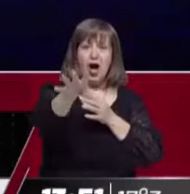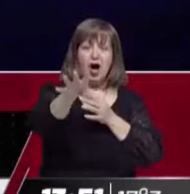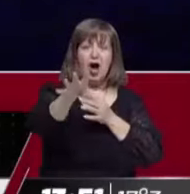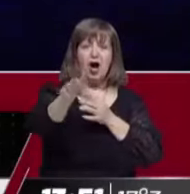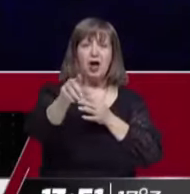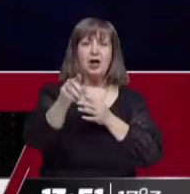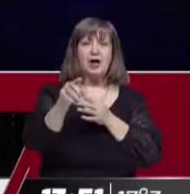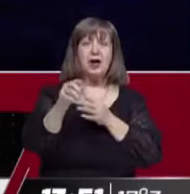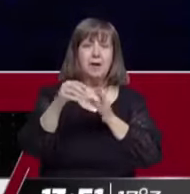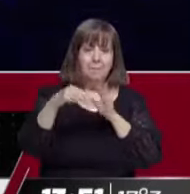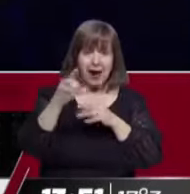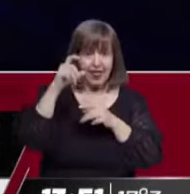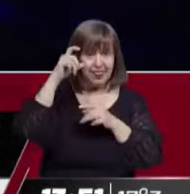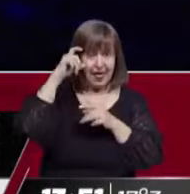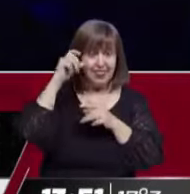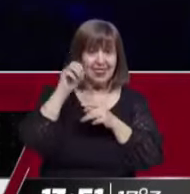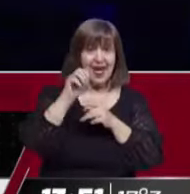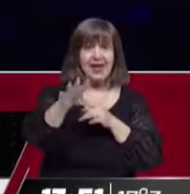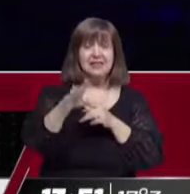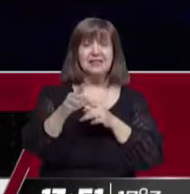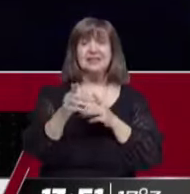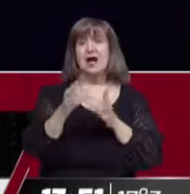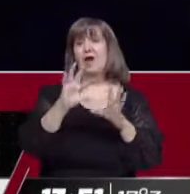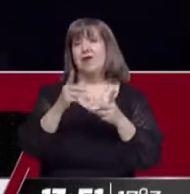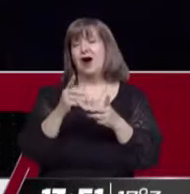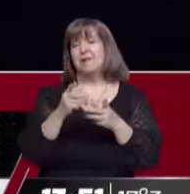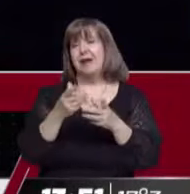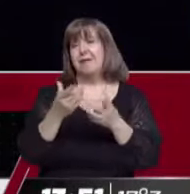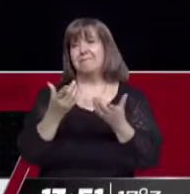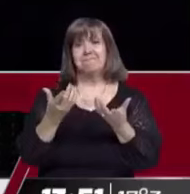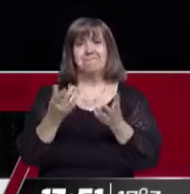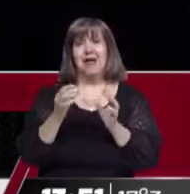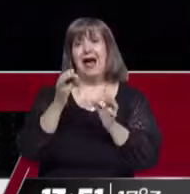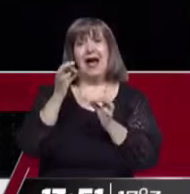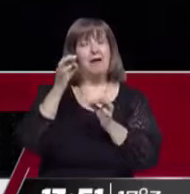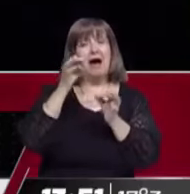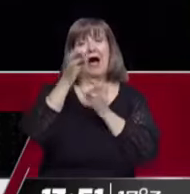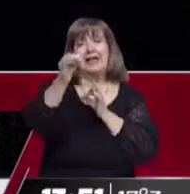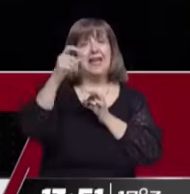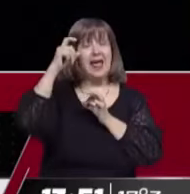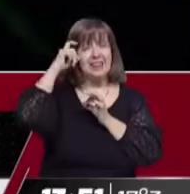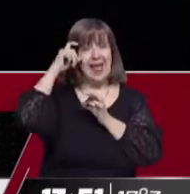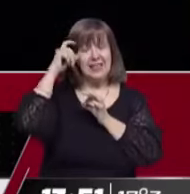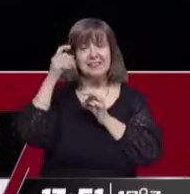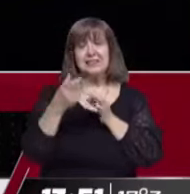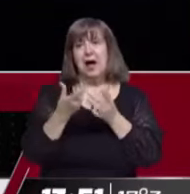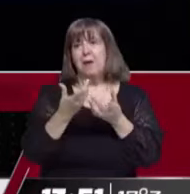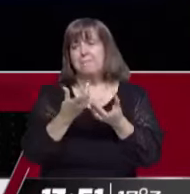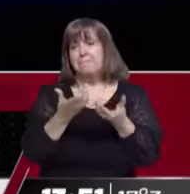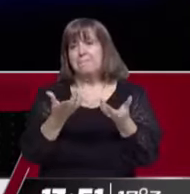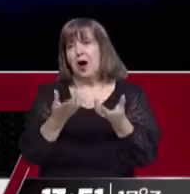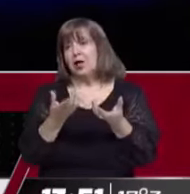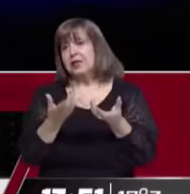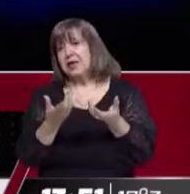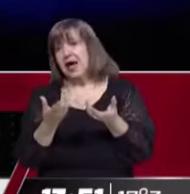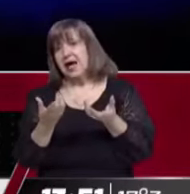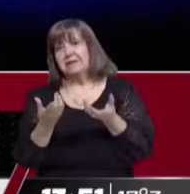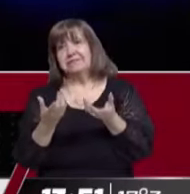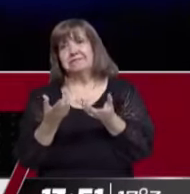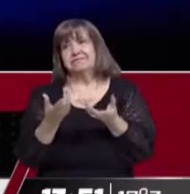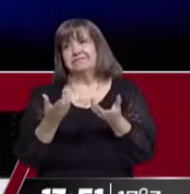ser considerado un arma de fuego. Y claro. Pero hasta 10 está todo bien, ¿no? Me parece un peligro como, igual. Como si con 10 metros no te